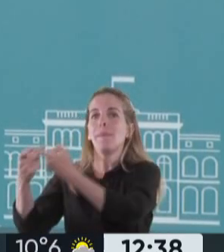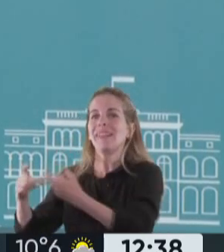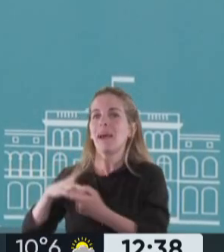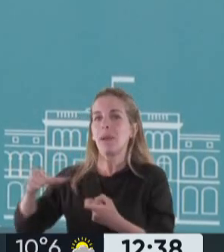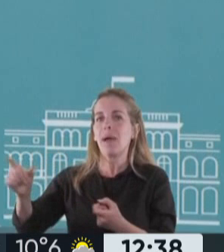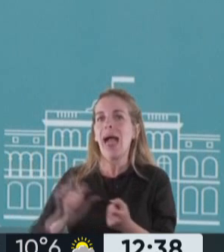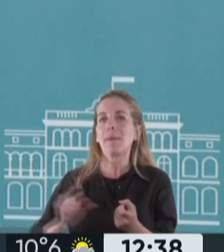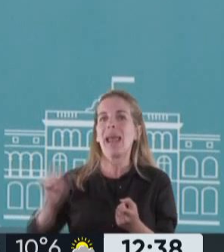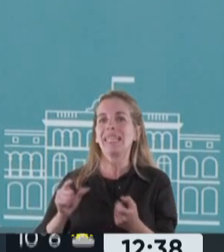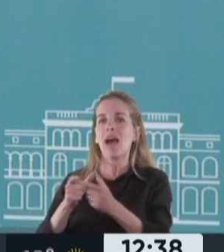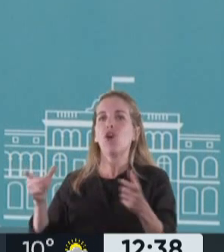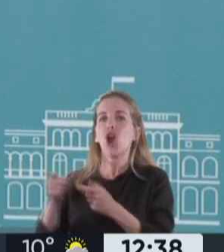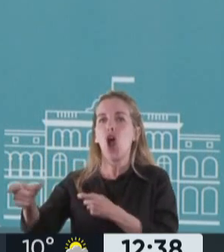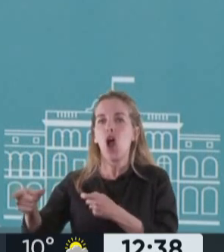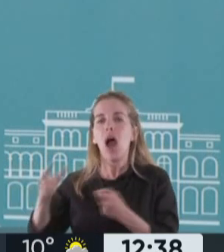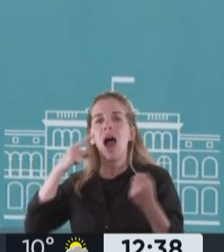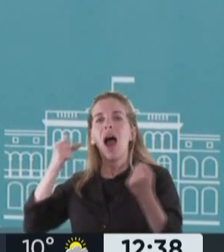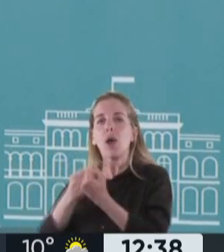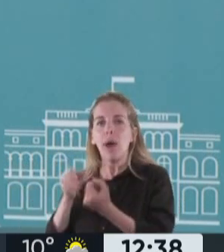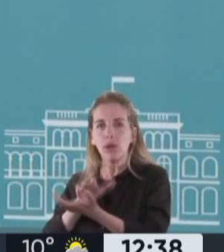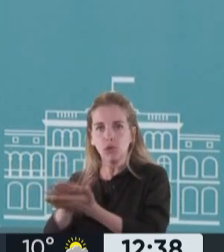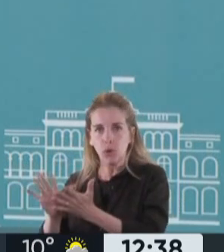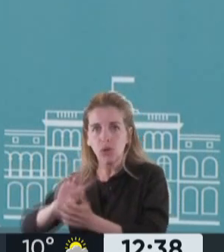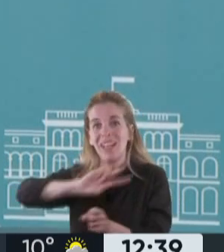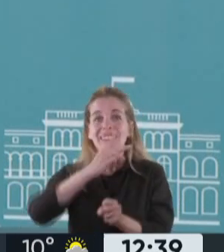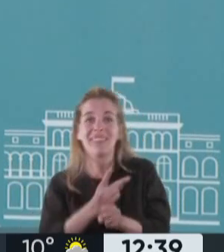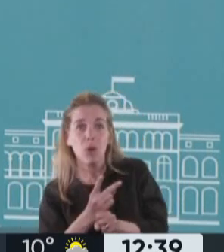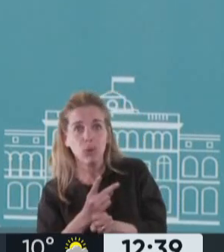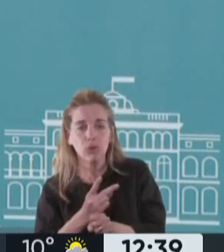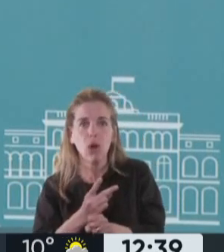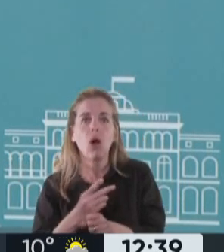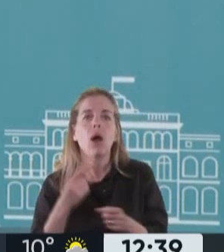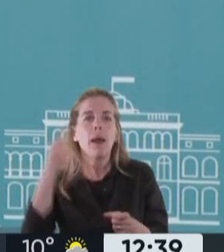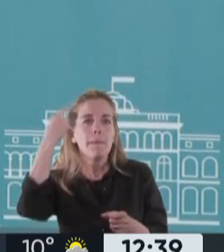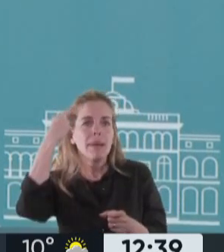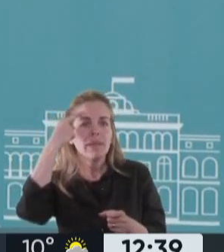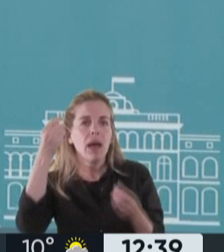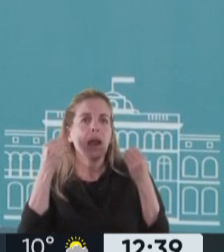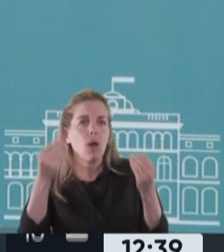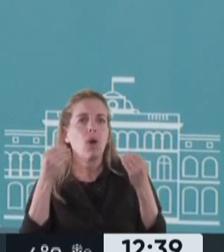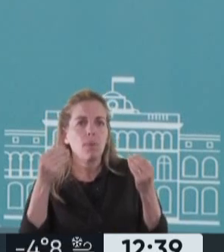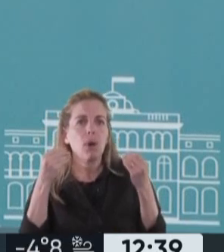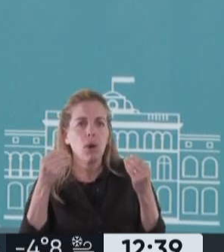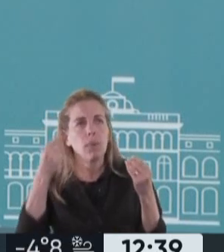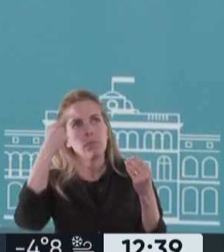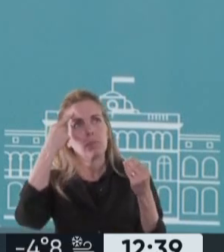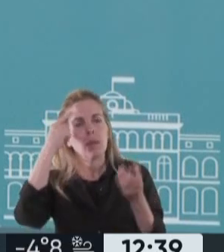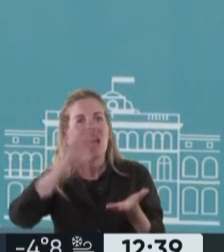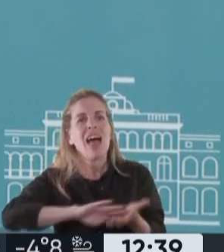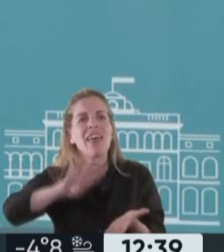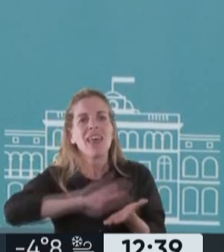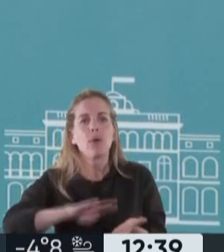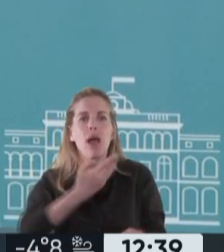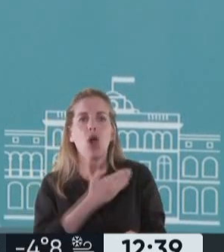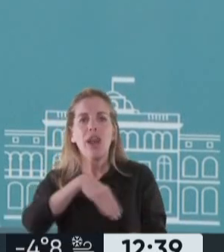hizo nuestro gobierno. Lo segundo era ver de encauzar una deuda tomada con